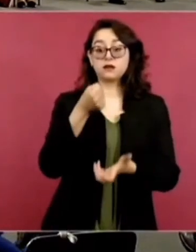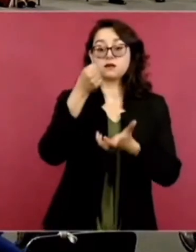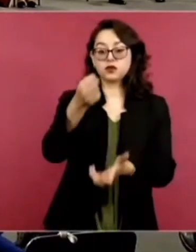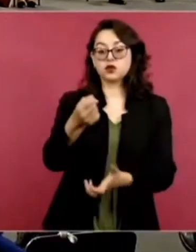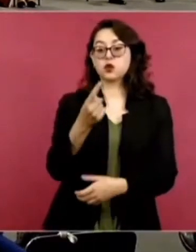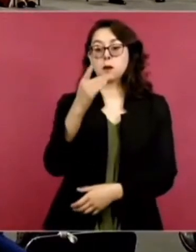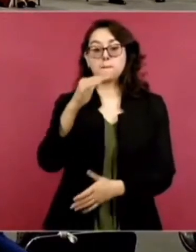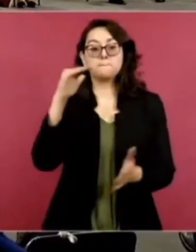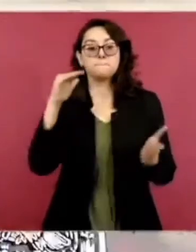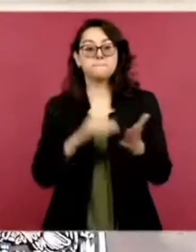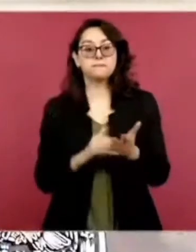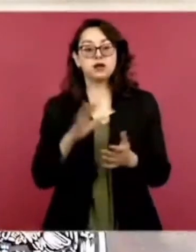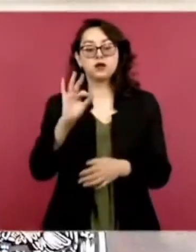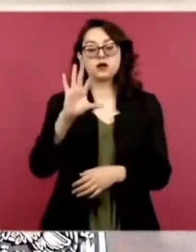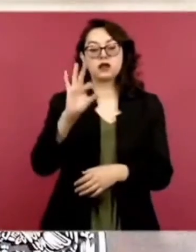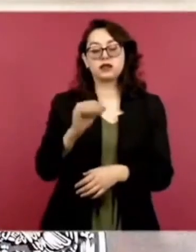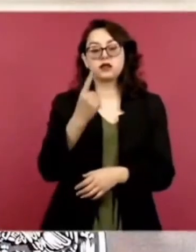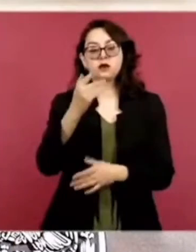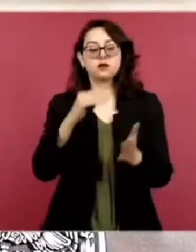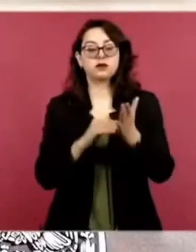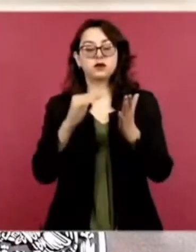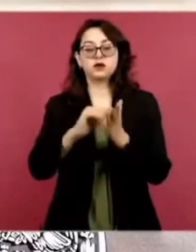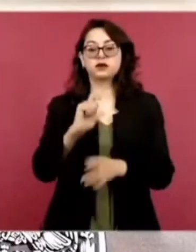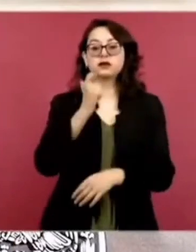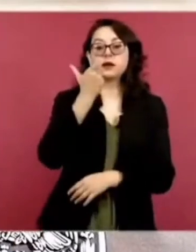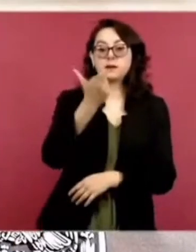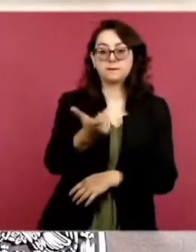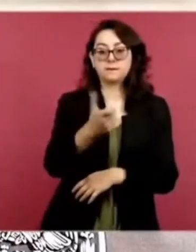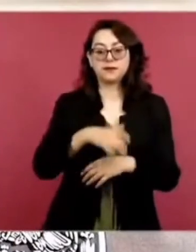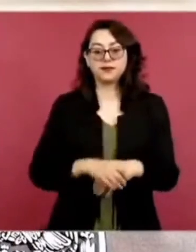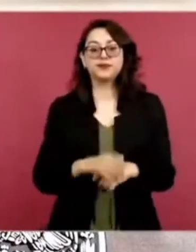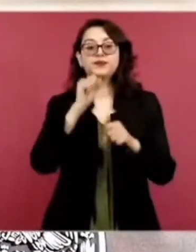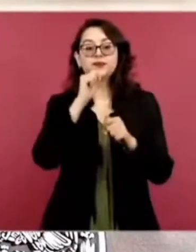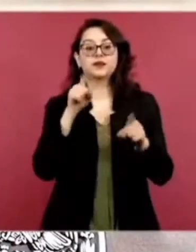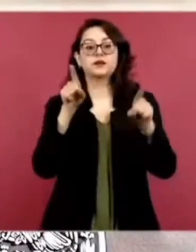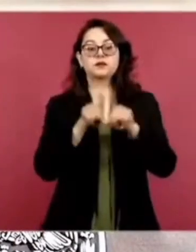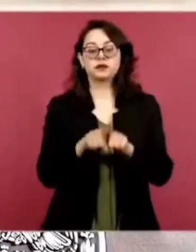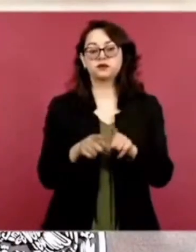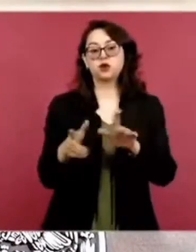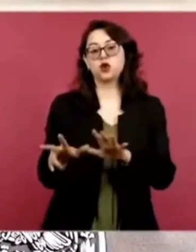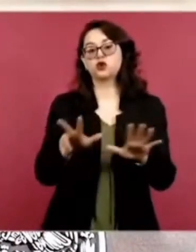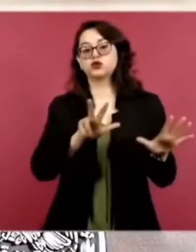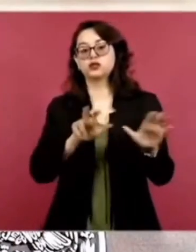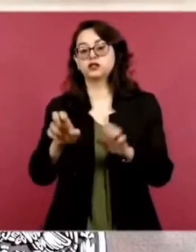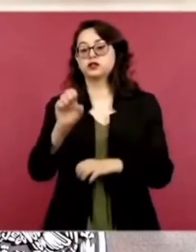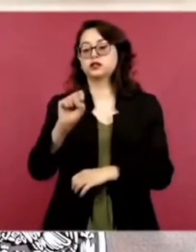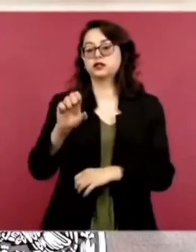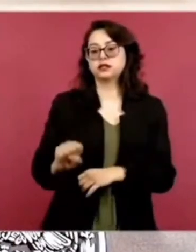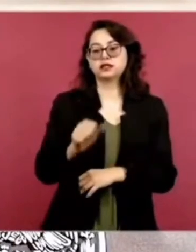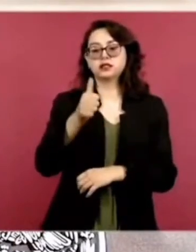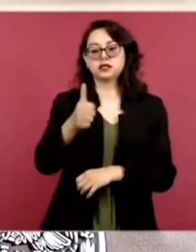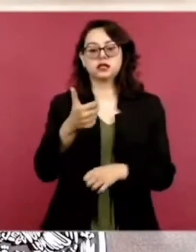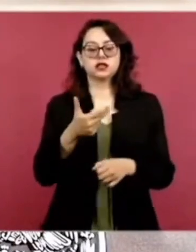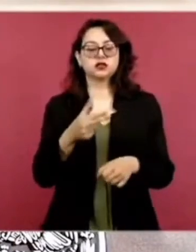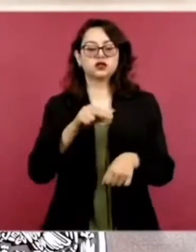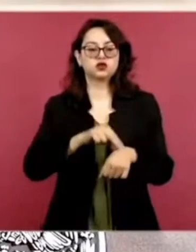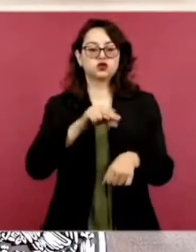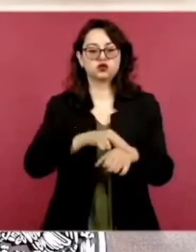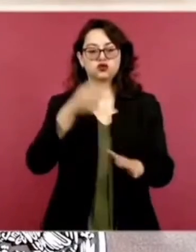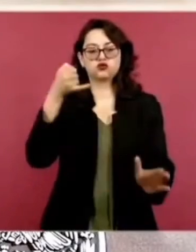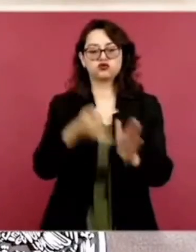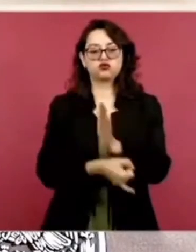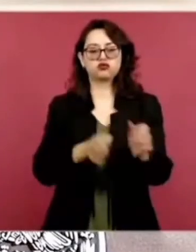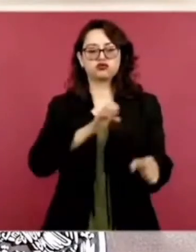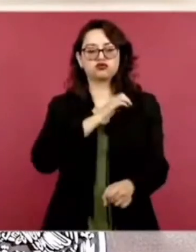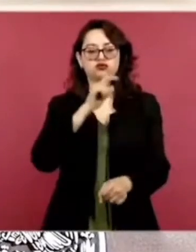incluye también que a la fecha se han contratado a 866 médicas y médicos especialistas. En el